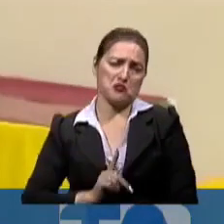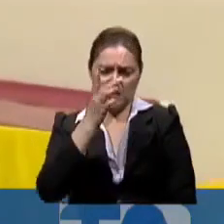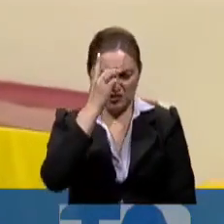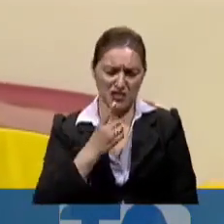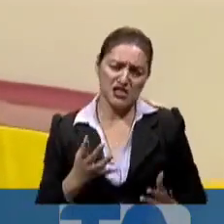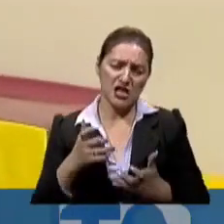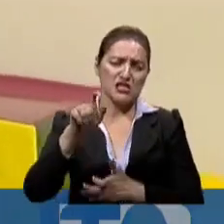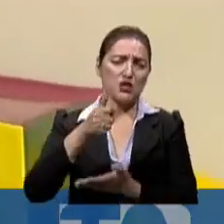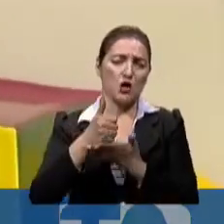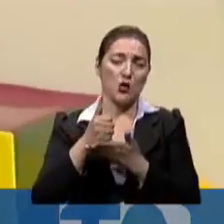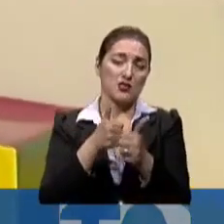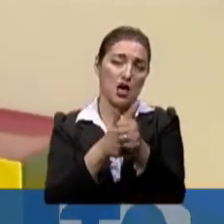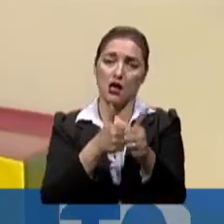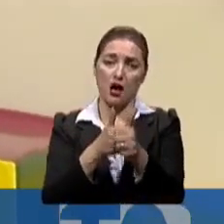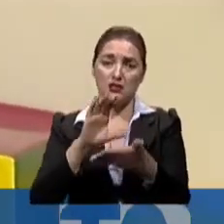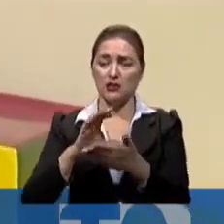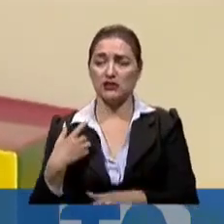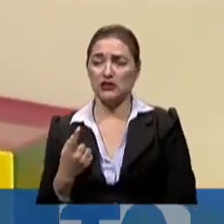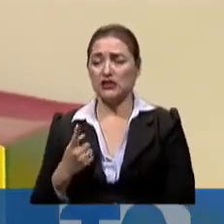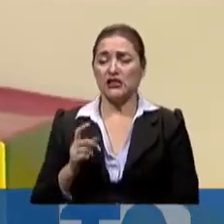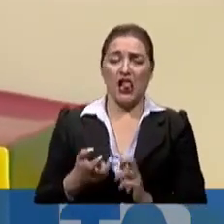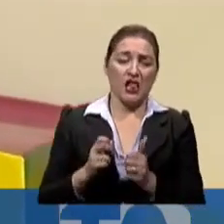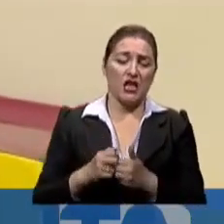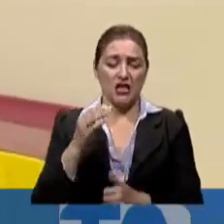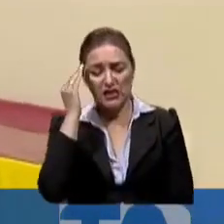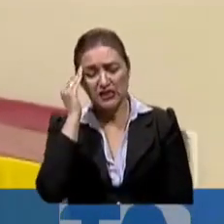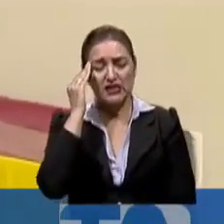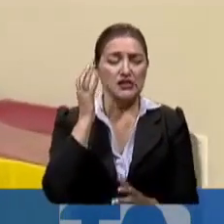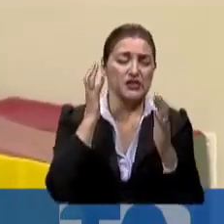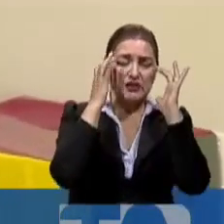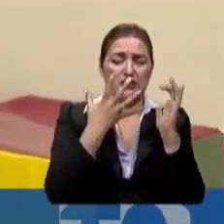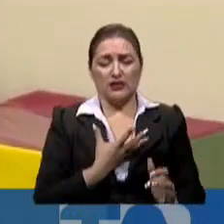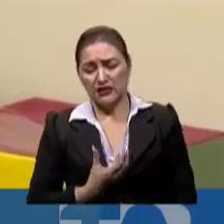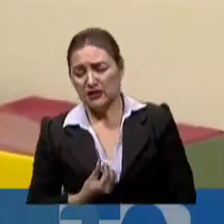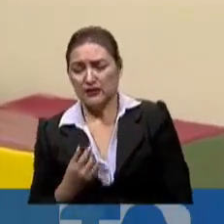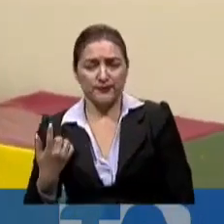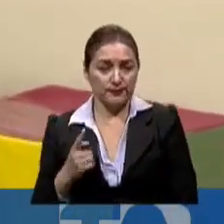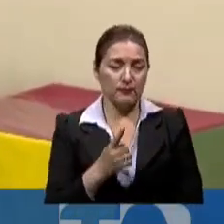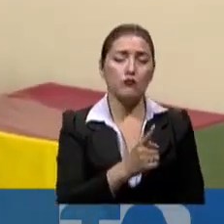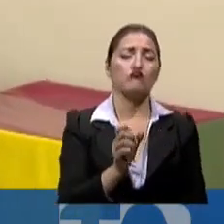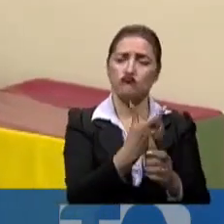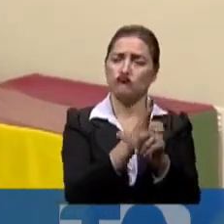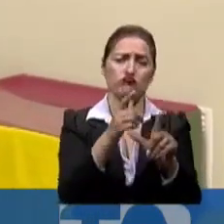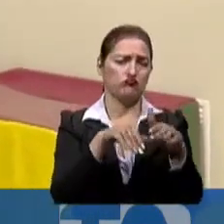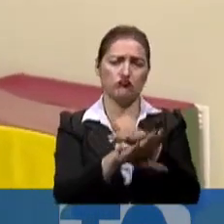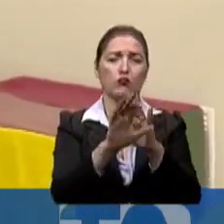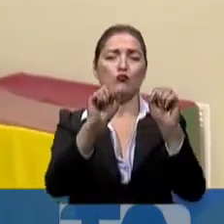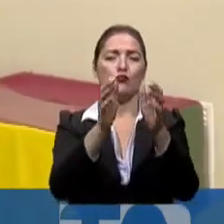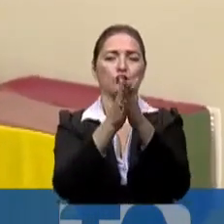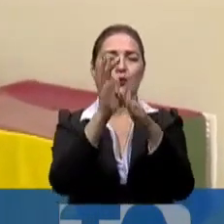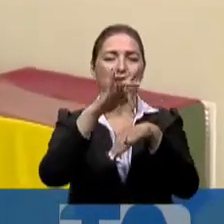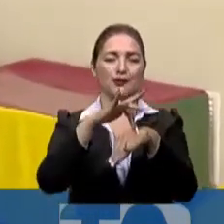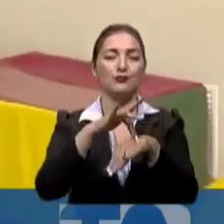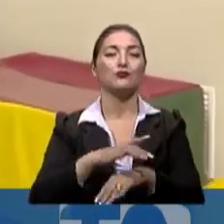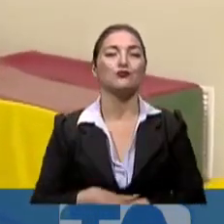personas que viven cerca al centro y que identifican que pueden tener alguna necesidad de atención en Salud Mental pues pueden acceder y pedir una